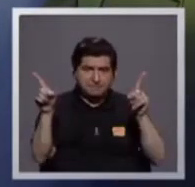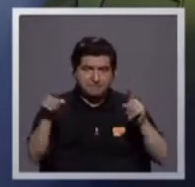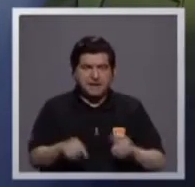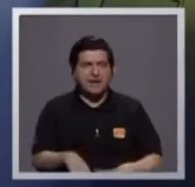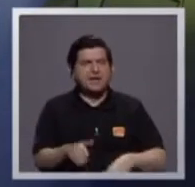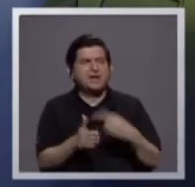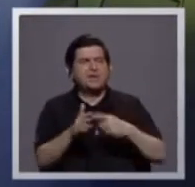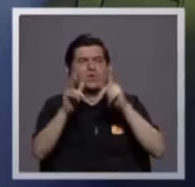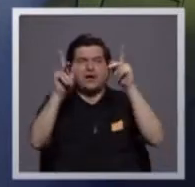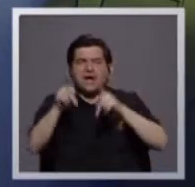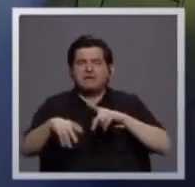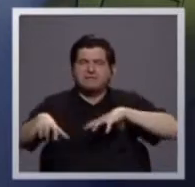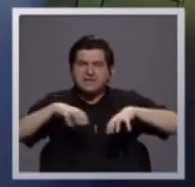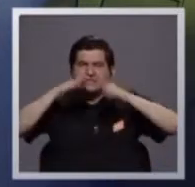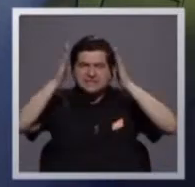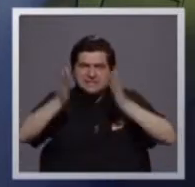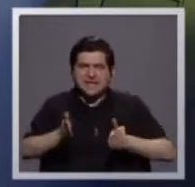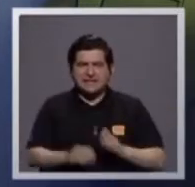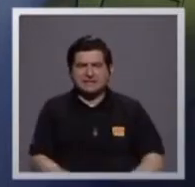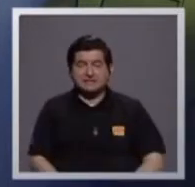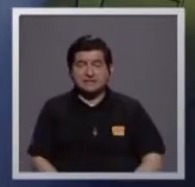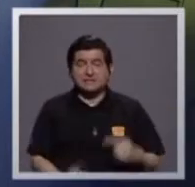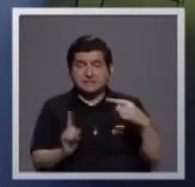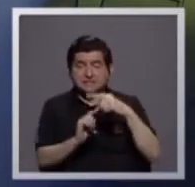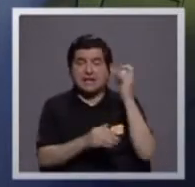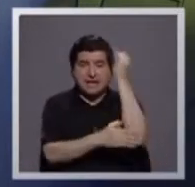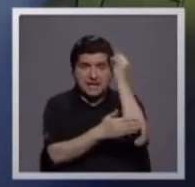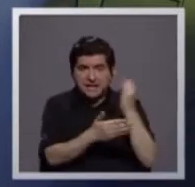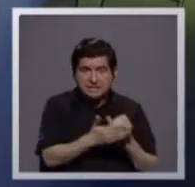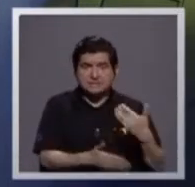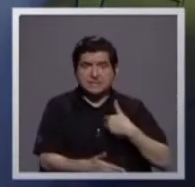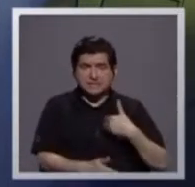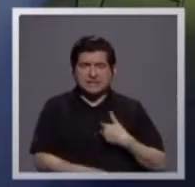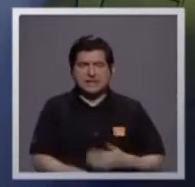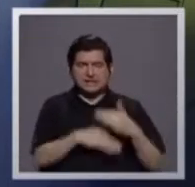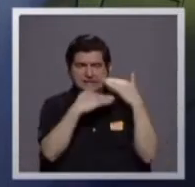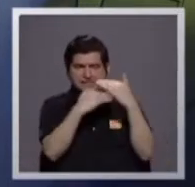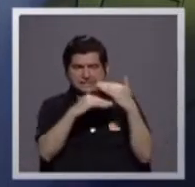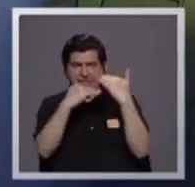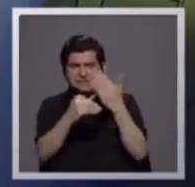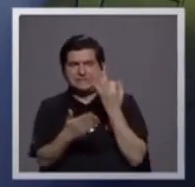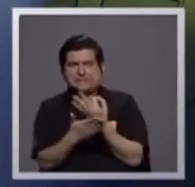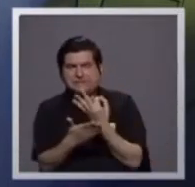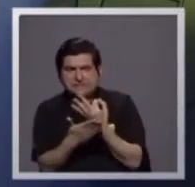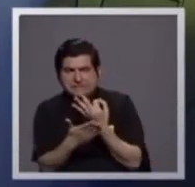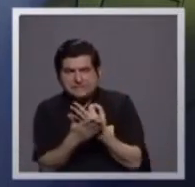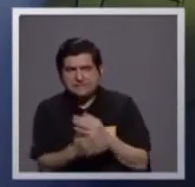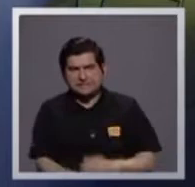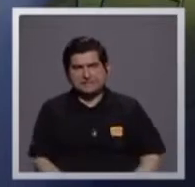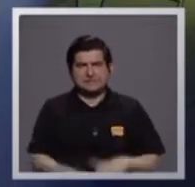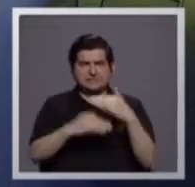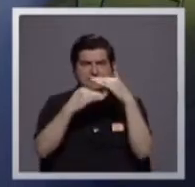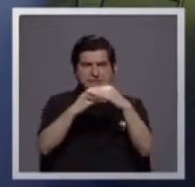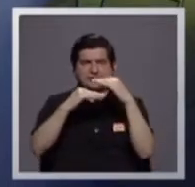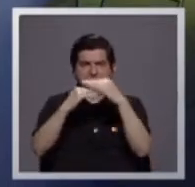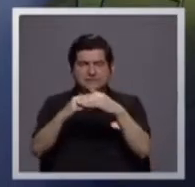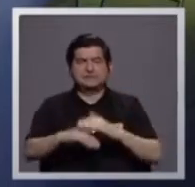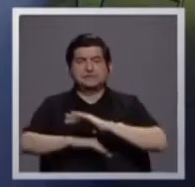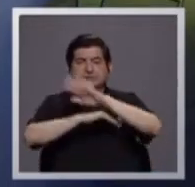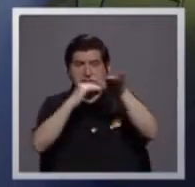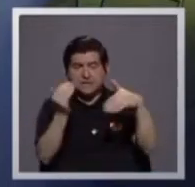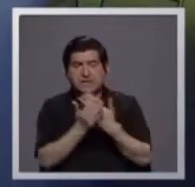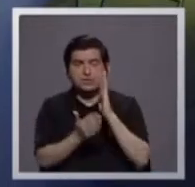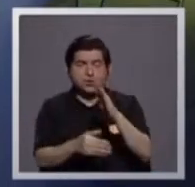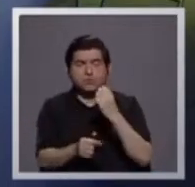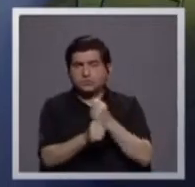veces las personas activistas, incluso en las artes, experimentan restricciones financieras, restricciones en todo